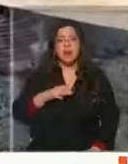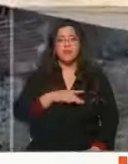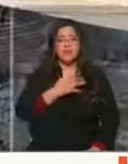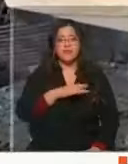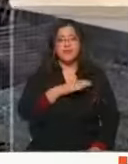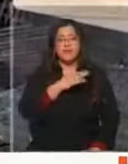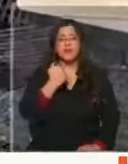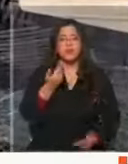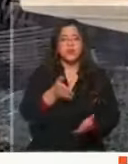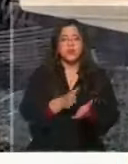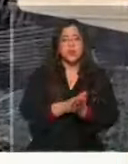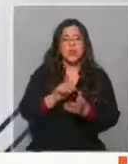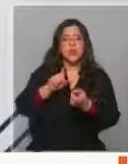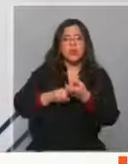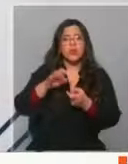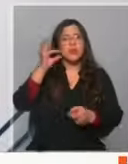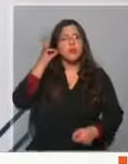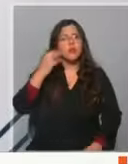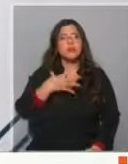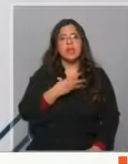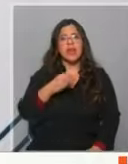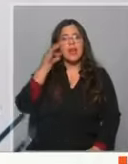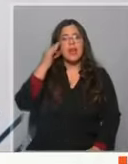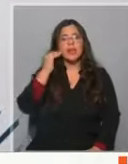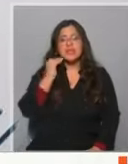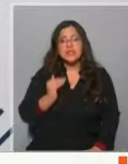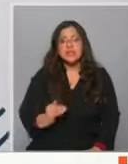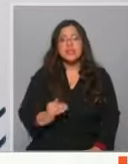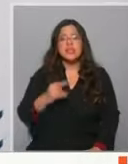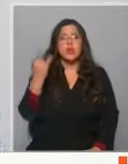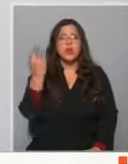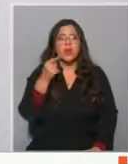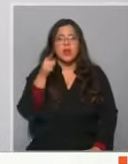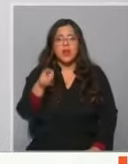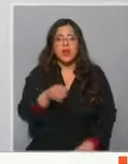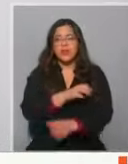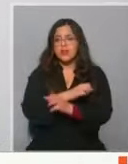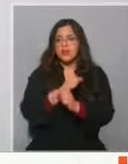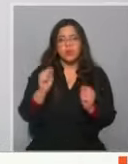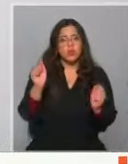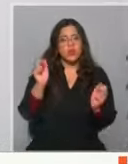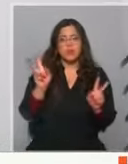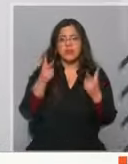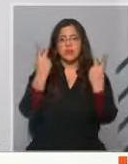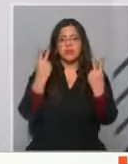y su pequeña hija en medio de una emergencia de la que no pudieron escapar.